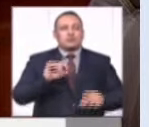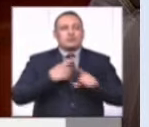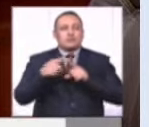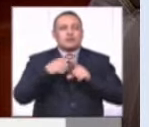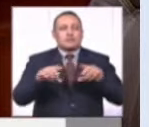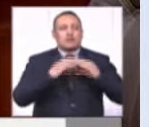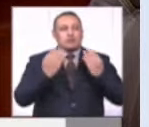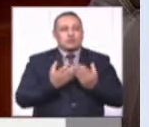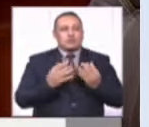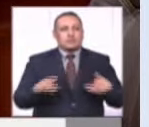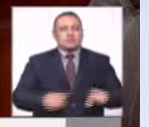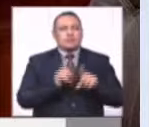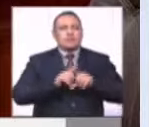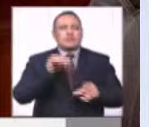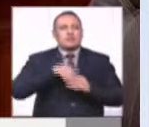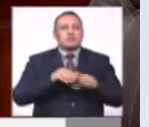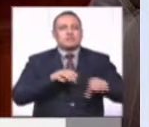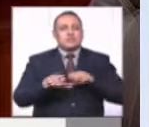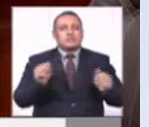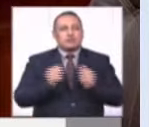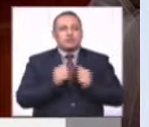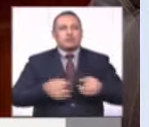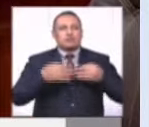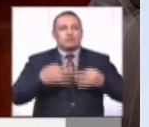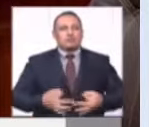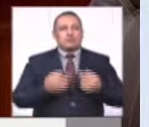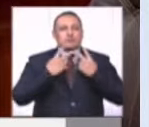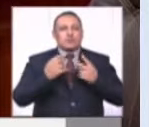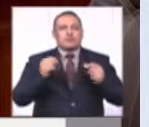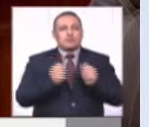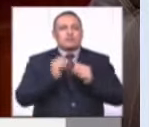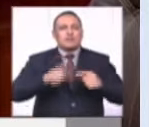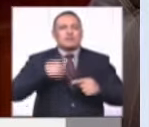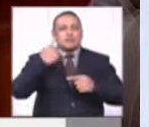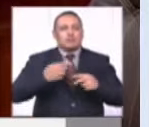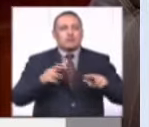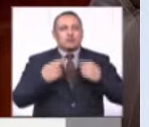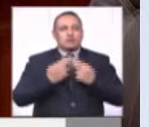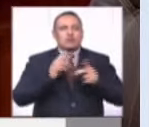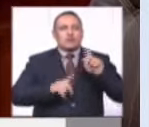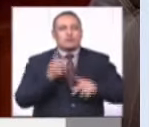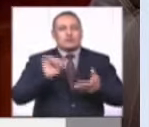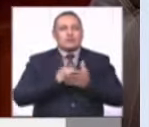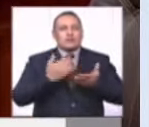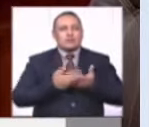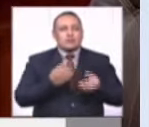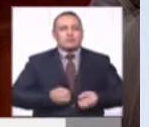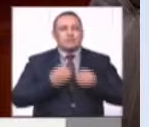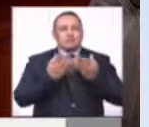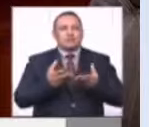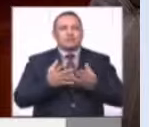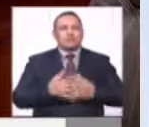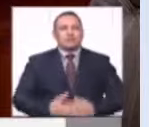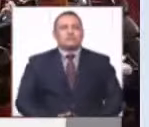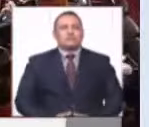congresistas hábiles. La votación se efectúa indefectiblemente en la siguiente sesión a aquella en que se dio cuenta de la